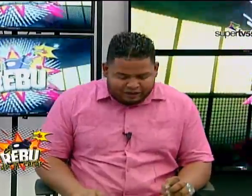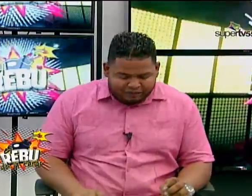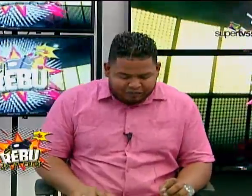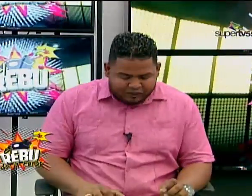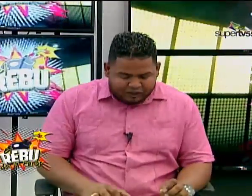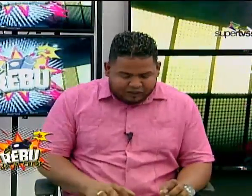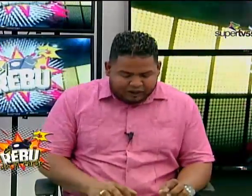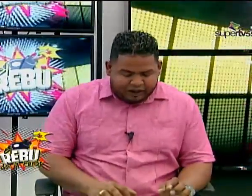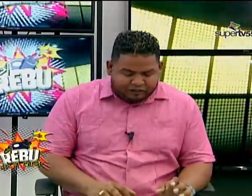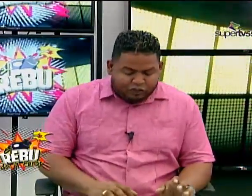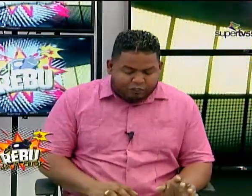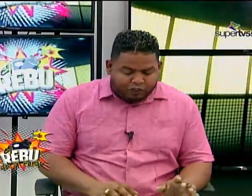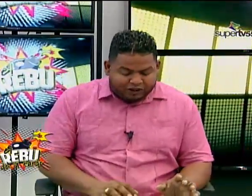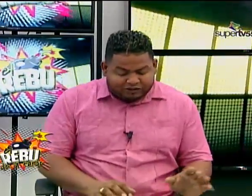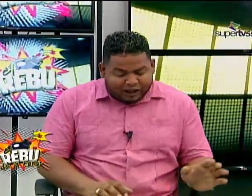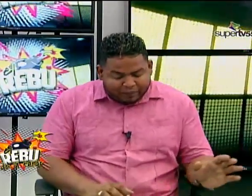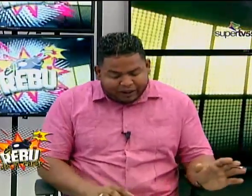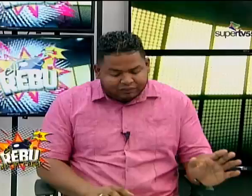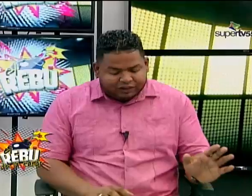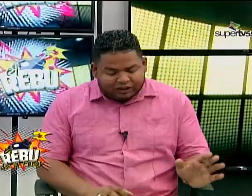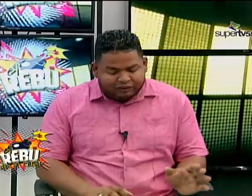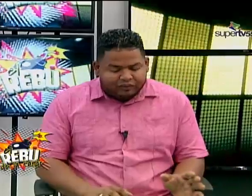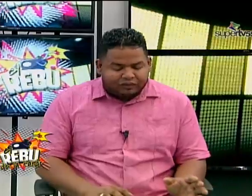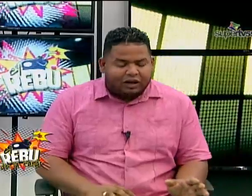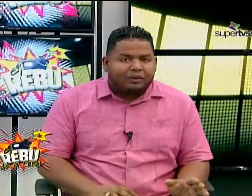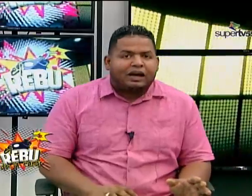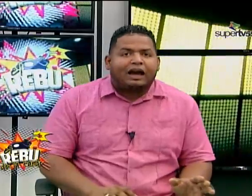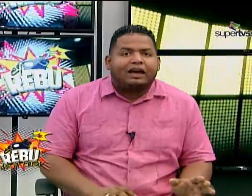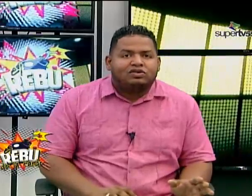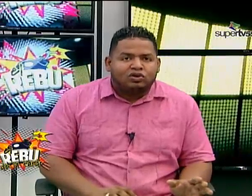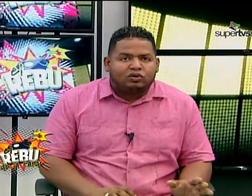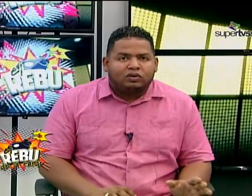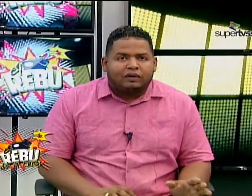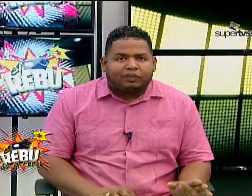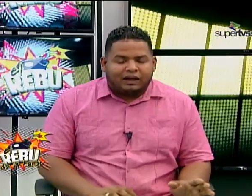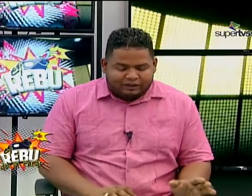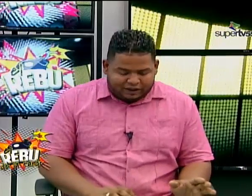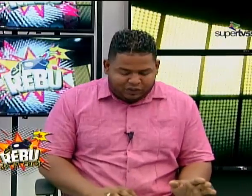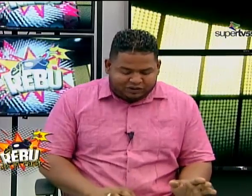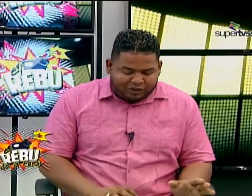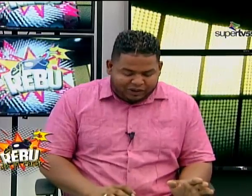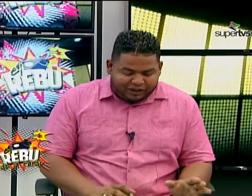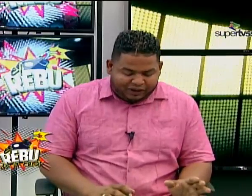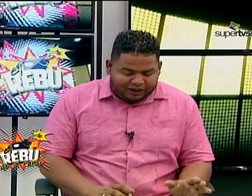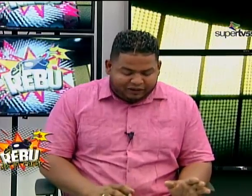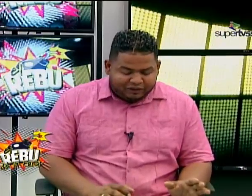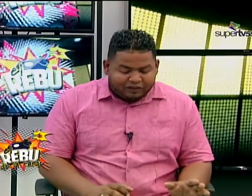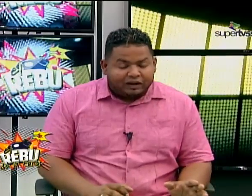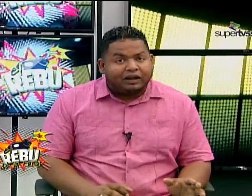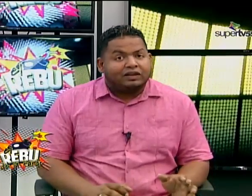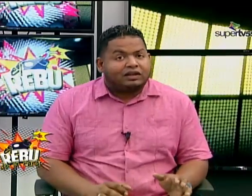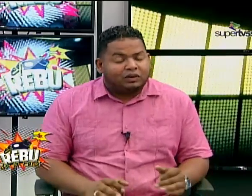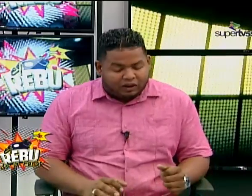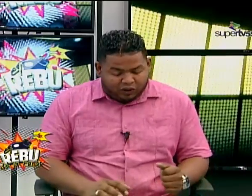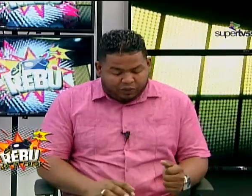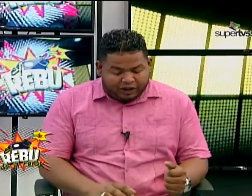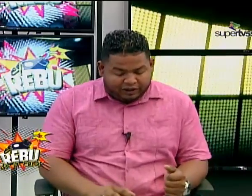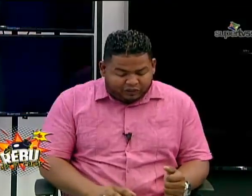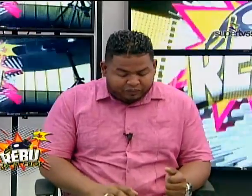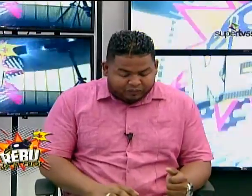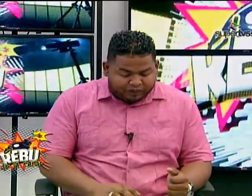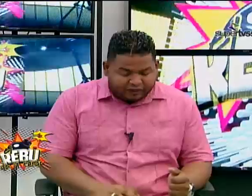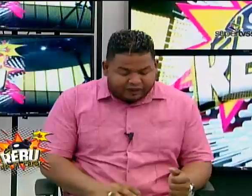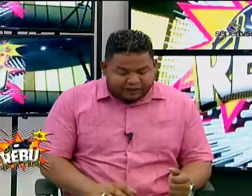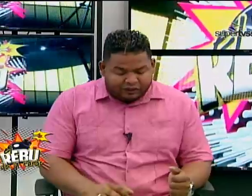Henry, que supuestamente se había hecho entre Luis Abinader, y diciendo el